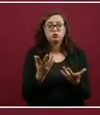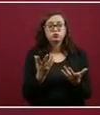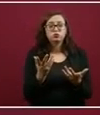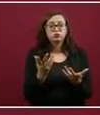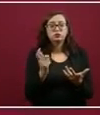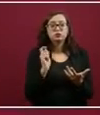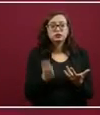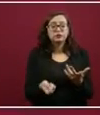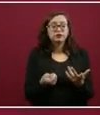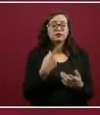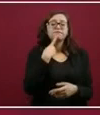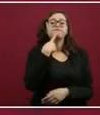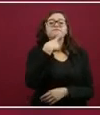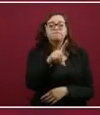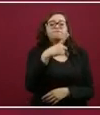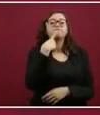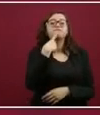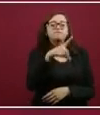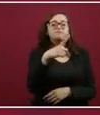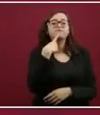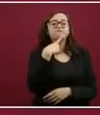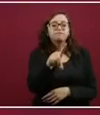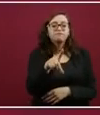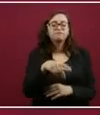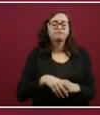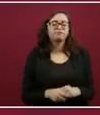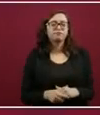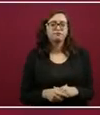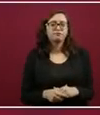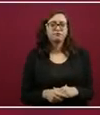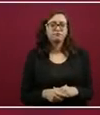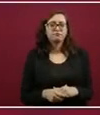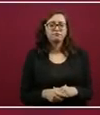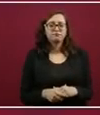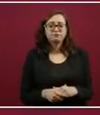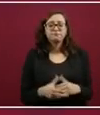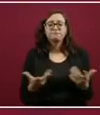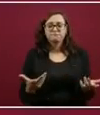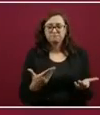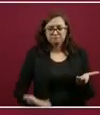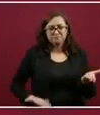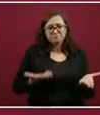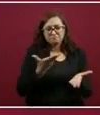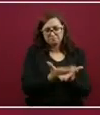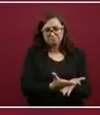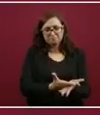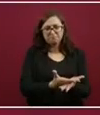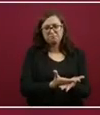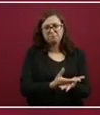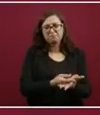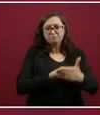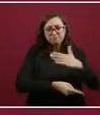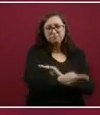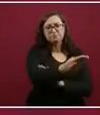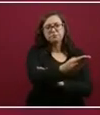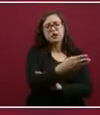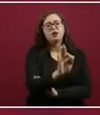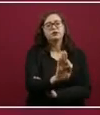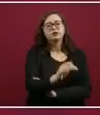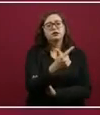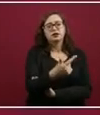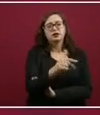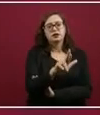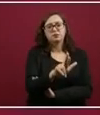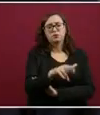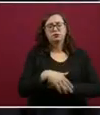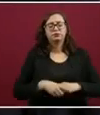convirtiendo en denuncia y se presenta a la Fiscalía